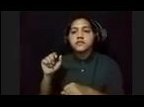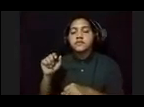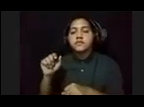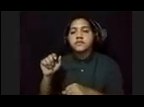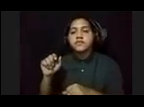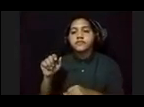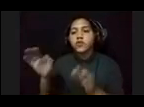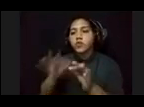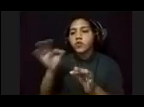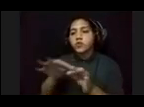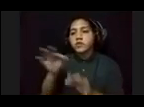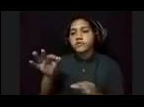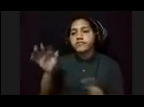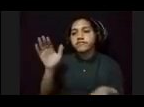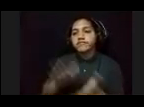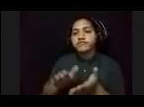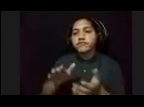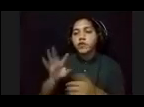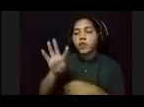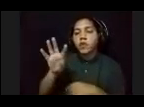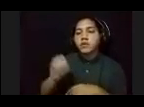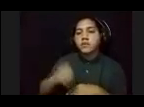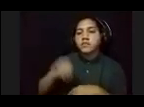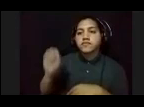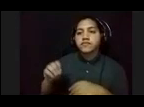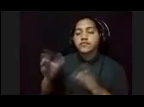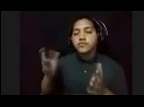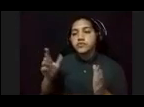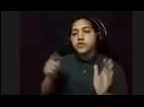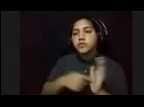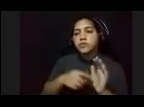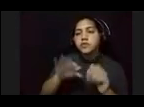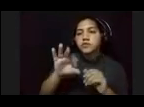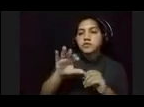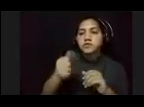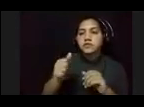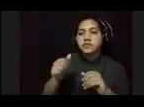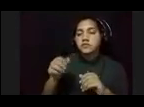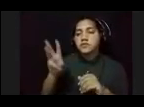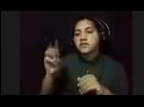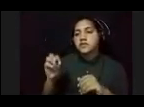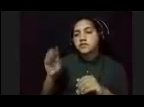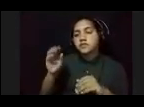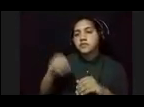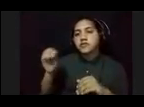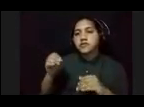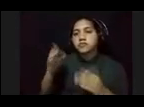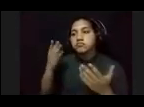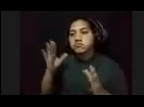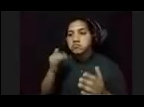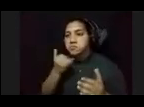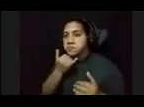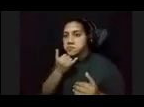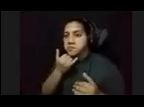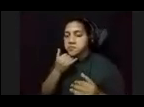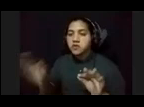en un 40%, comparado en el 1910 con un 60%. ¿Ya? No se sabe qué pasó aquí con las